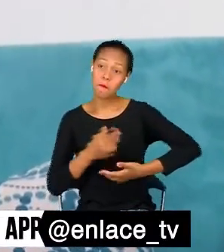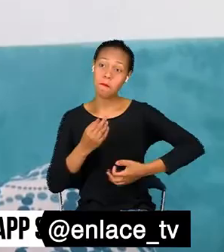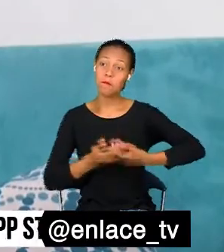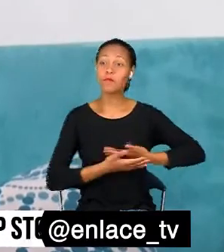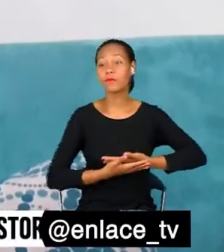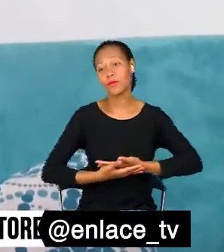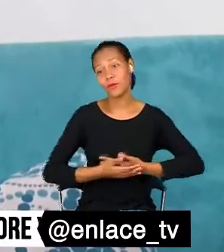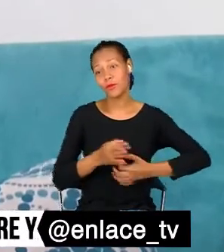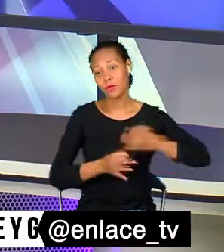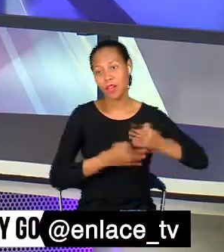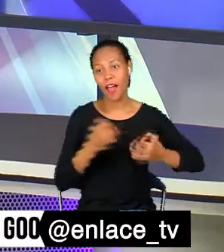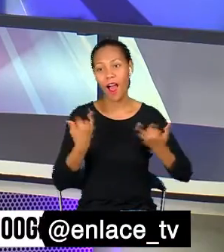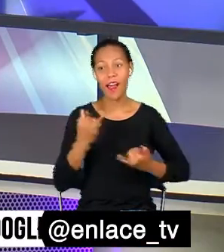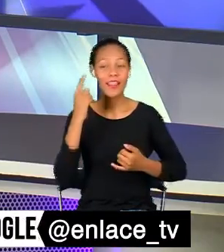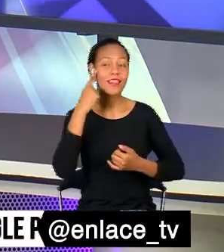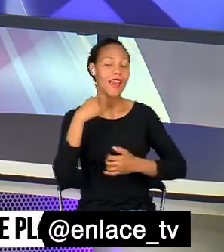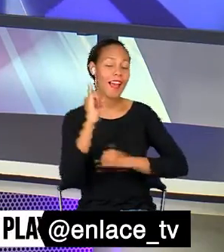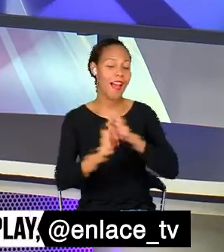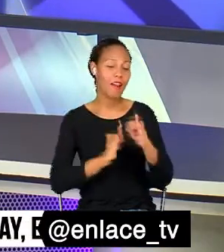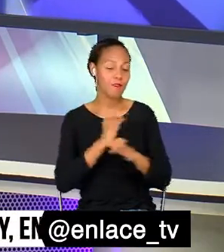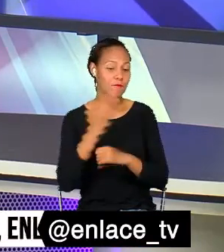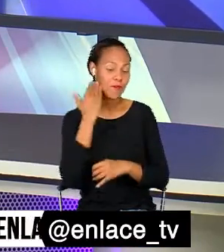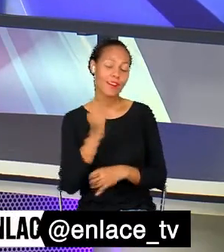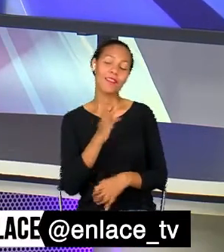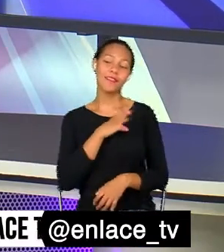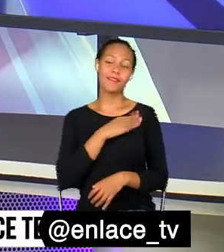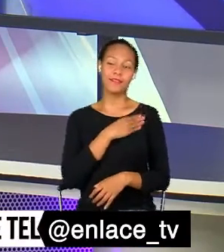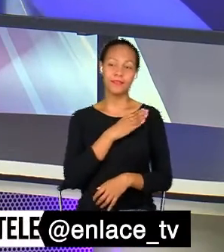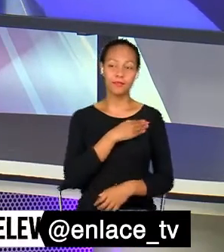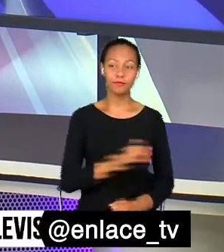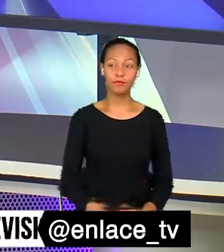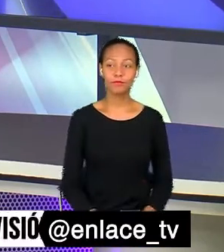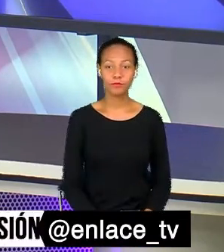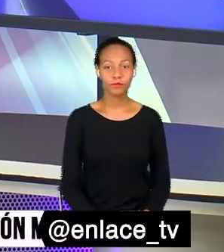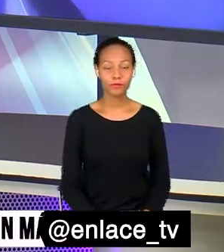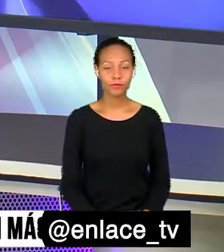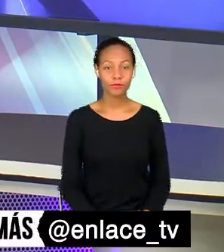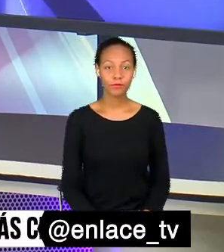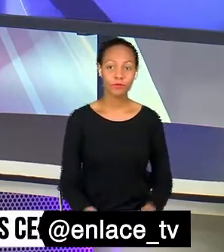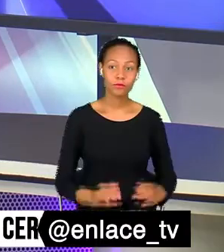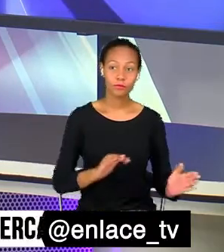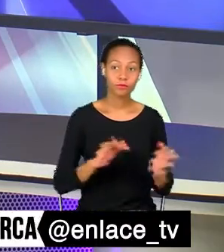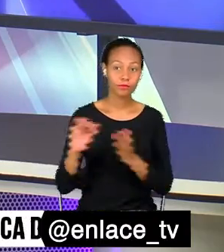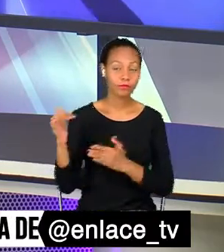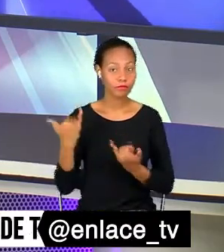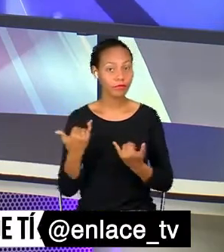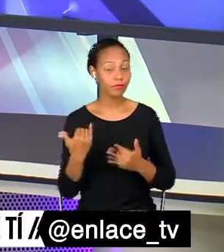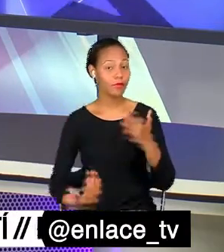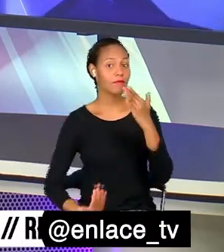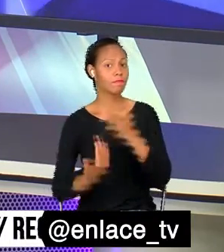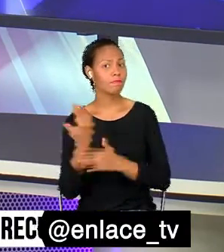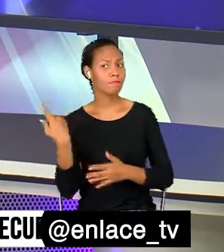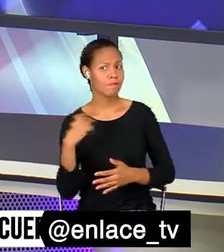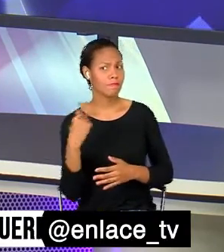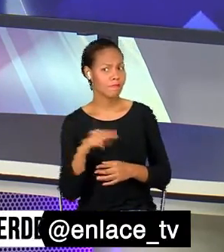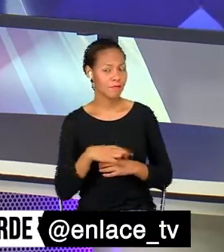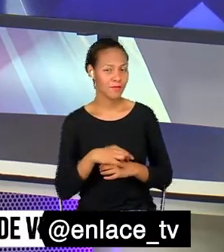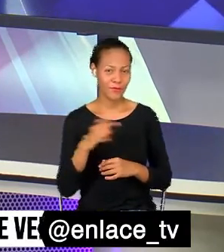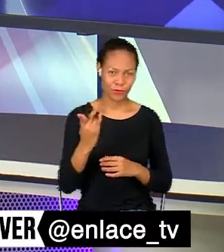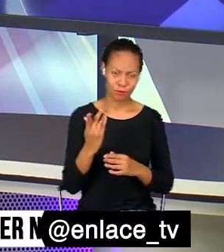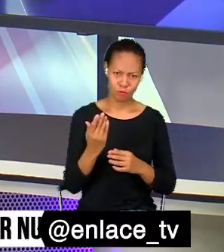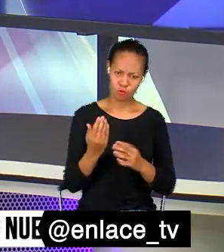Internacional. Y un nuevo espacio de entretenimiento llega a la parrilla de programación de Enlace Televisión. Se trata de Filmanía. La